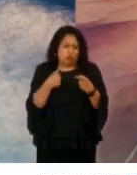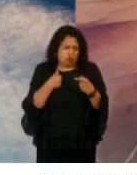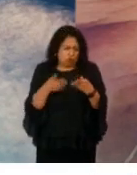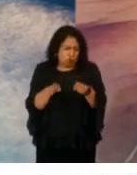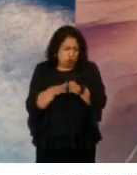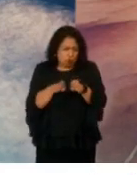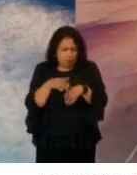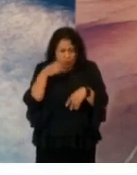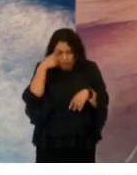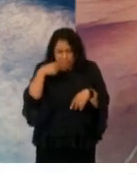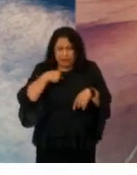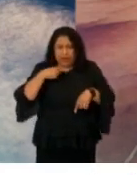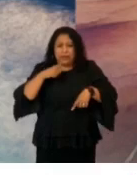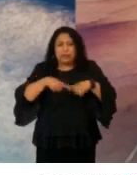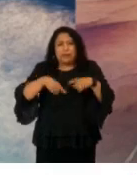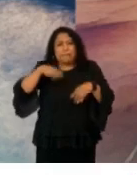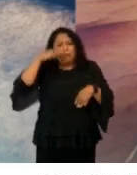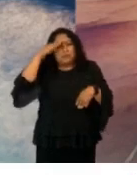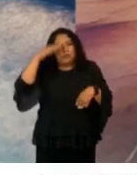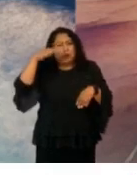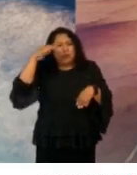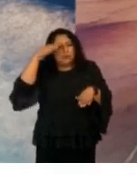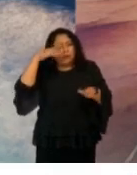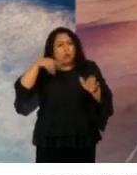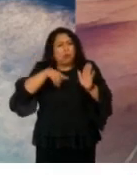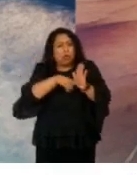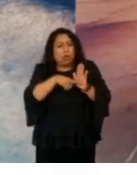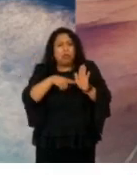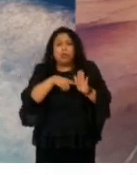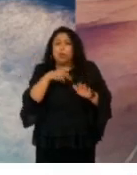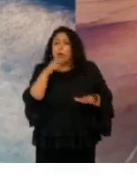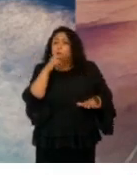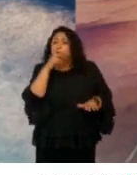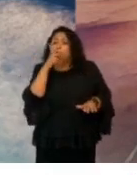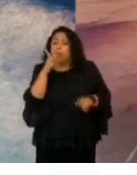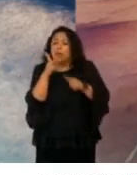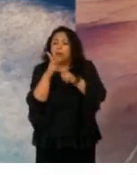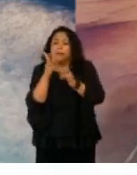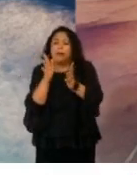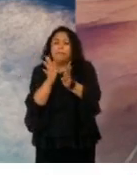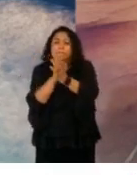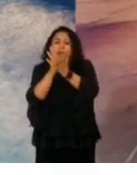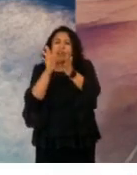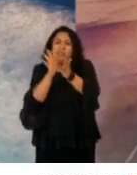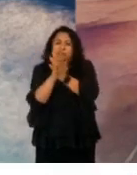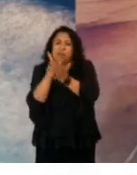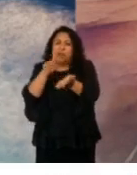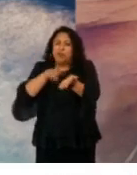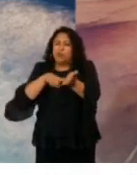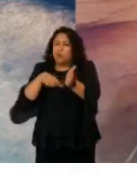para quitarnos el prejuicio que despierta la palabra participación.